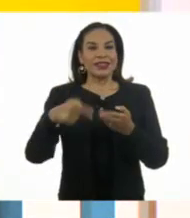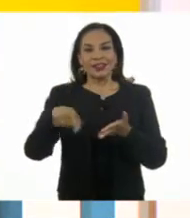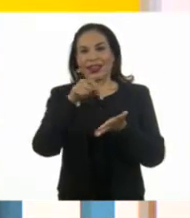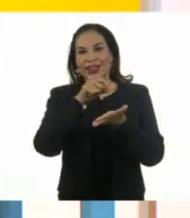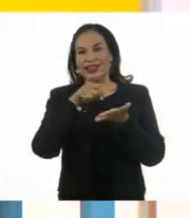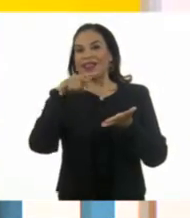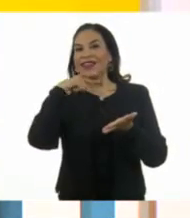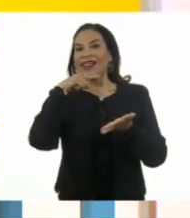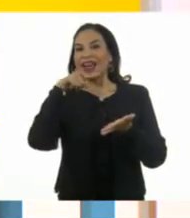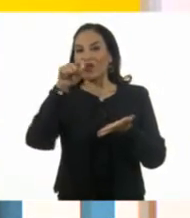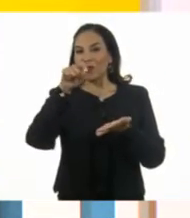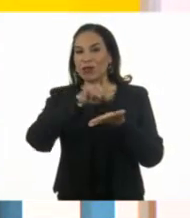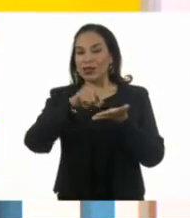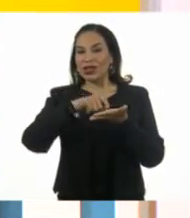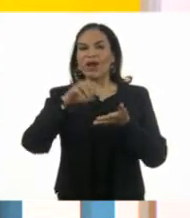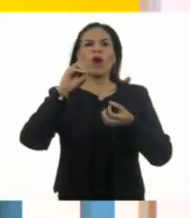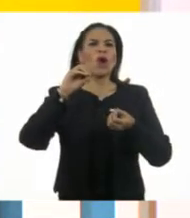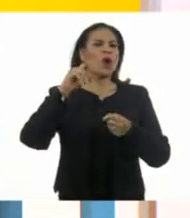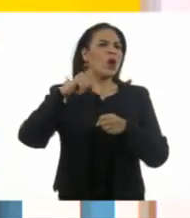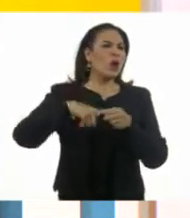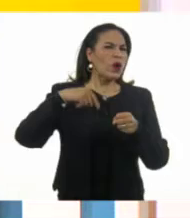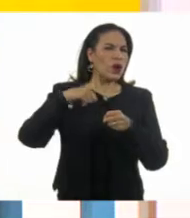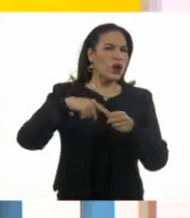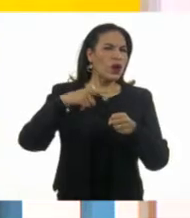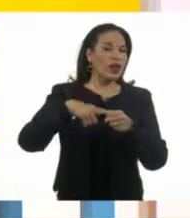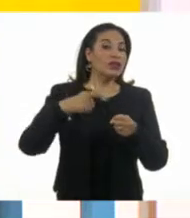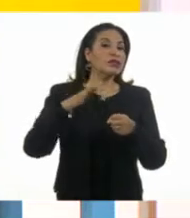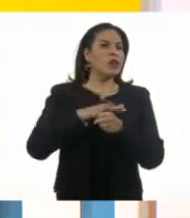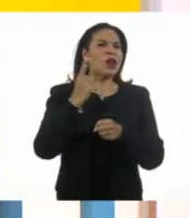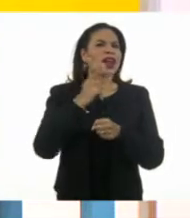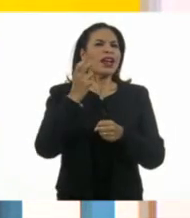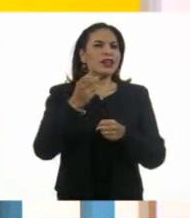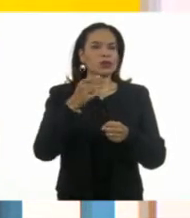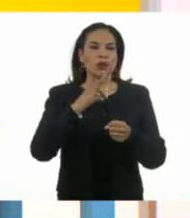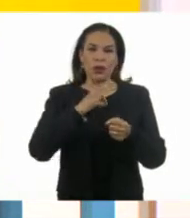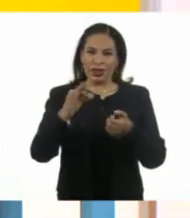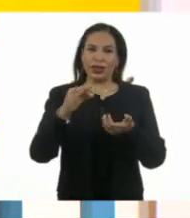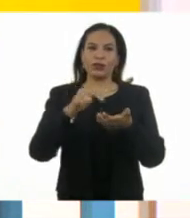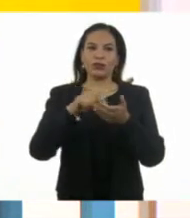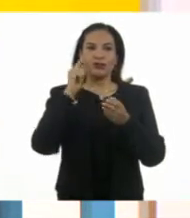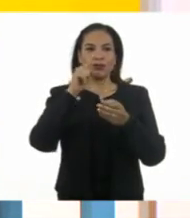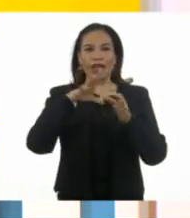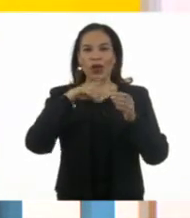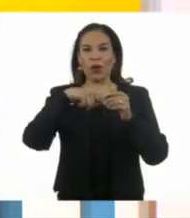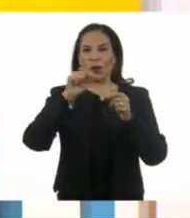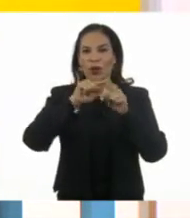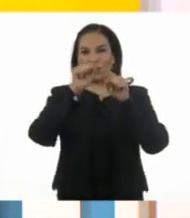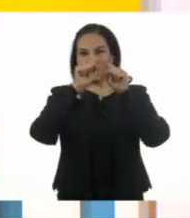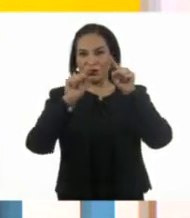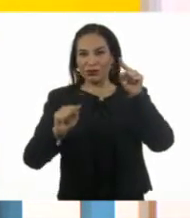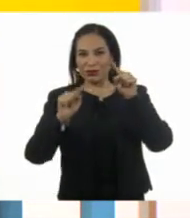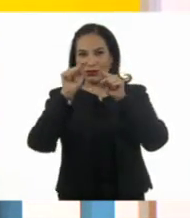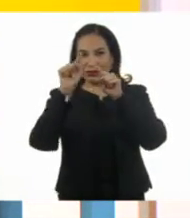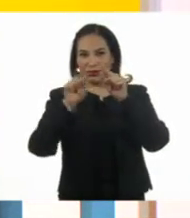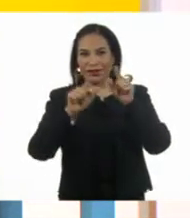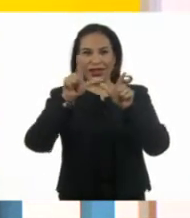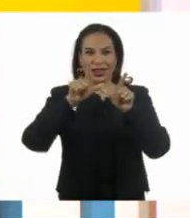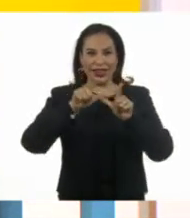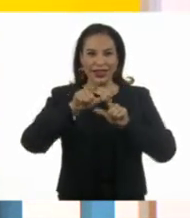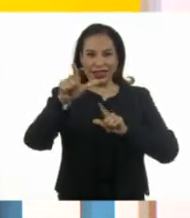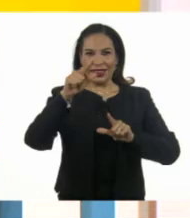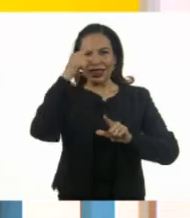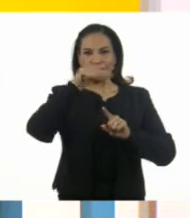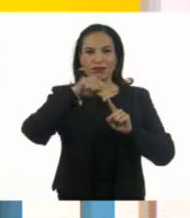lápiz o colores, porque con ellos vamos a trazar las líneas y vamos a unir el